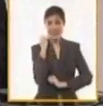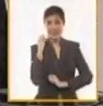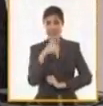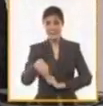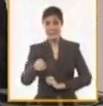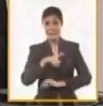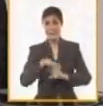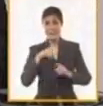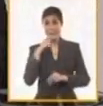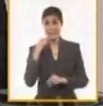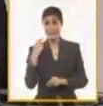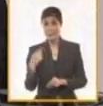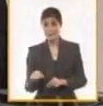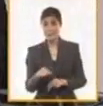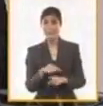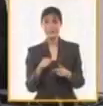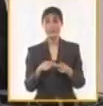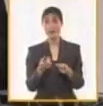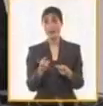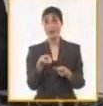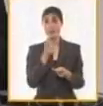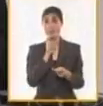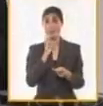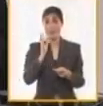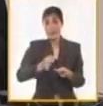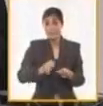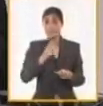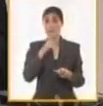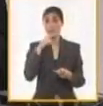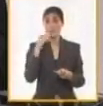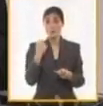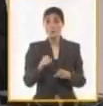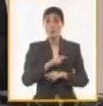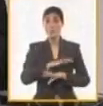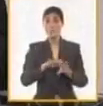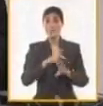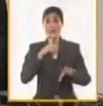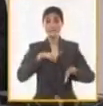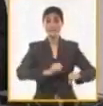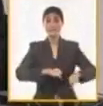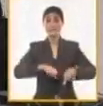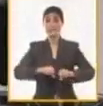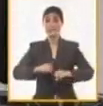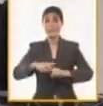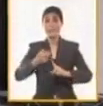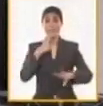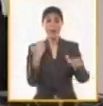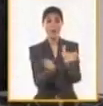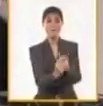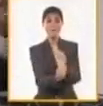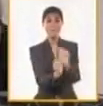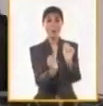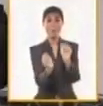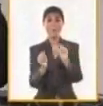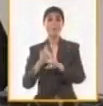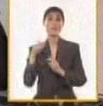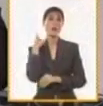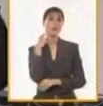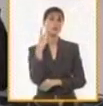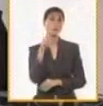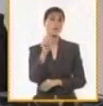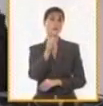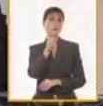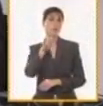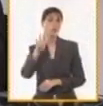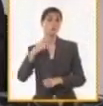rusa y lingüísticamente rusa que estaban siendo genocidamente bombardeados desde 2014 por